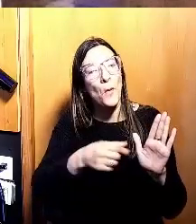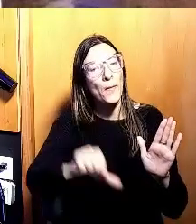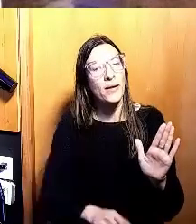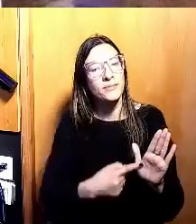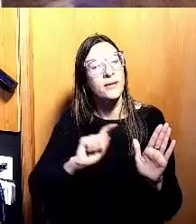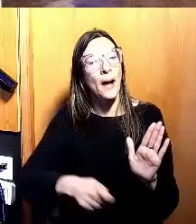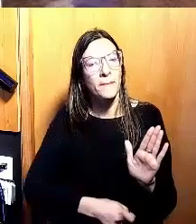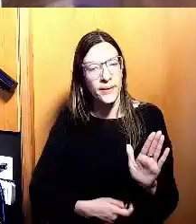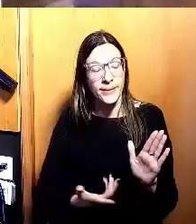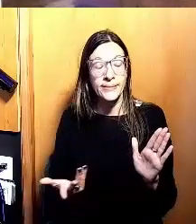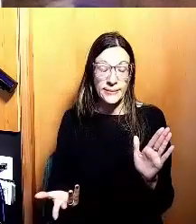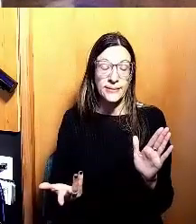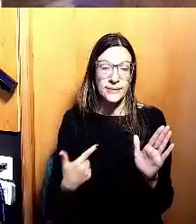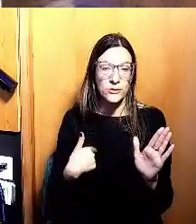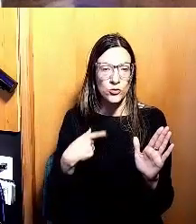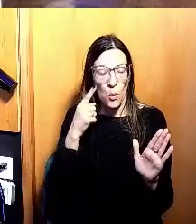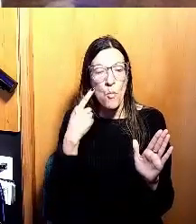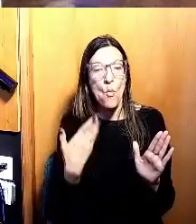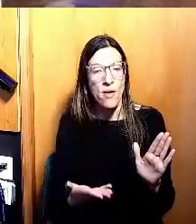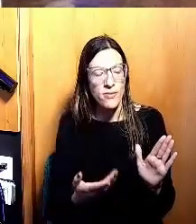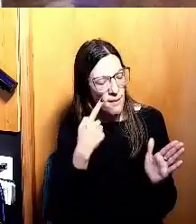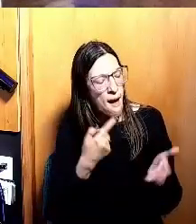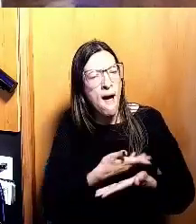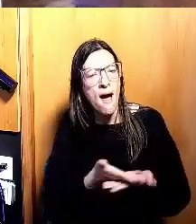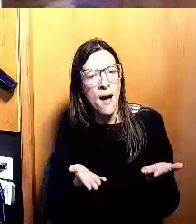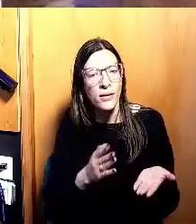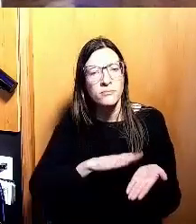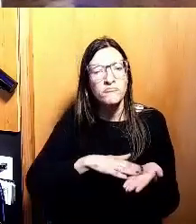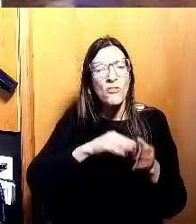Creo que a partir de plantear datos y de